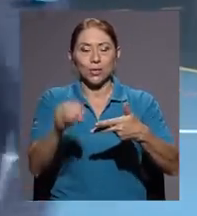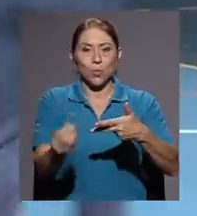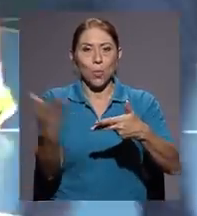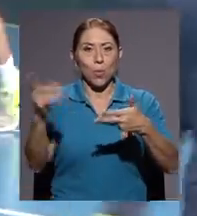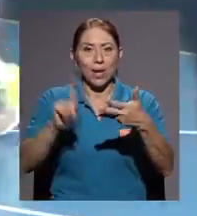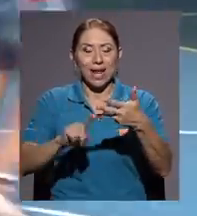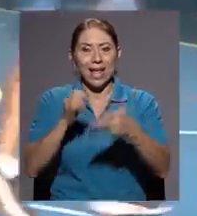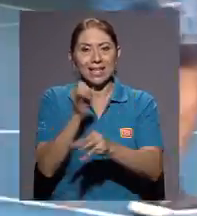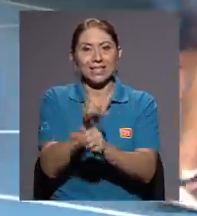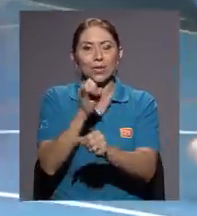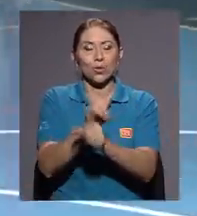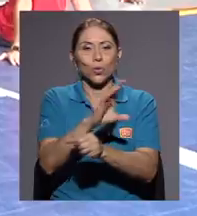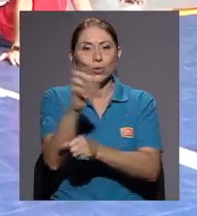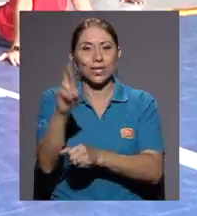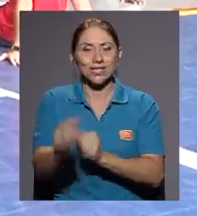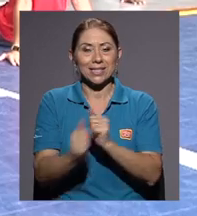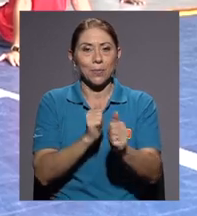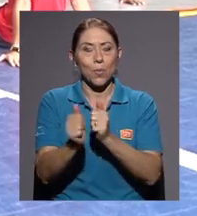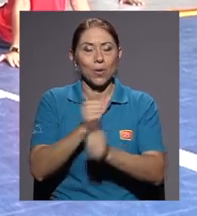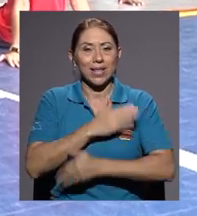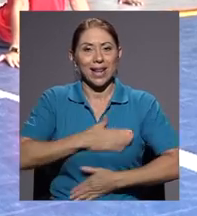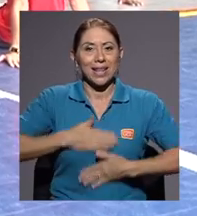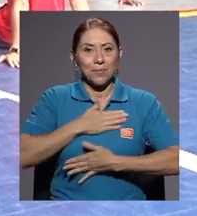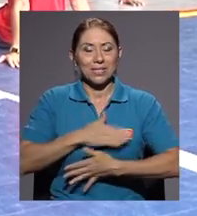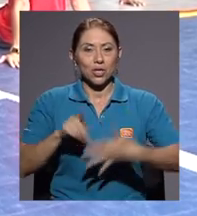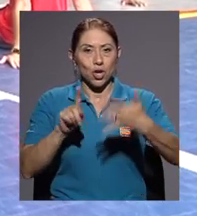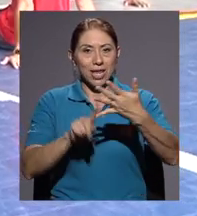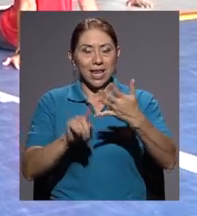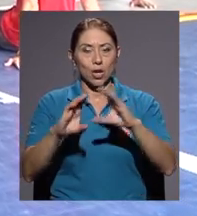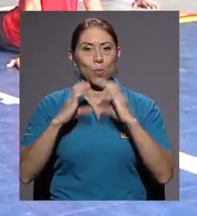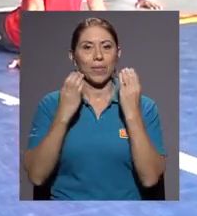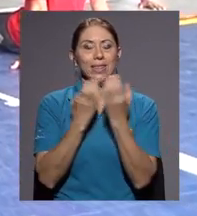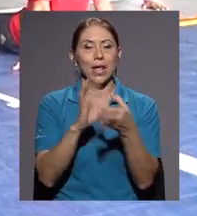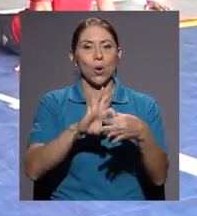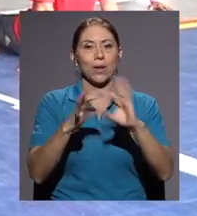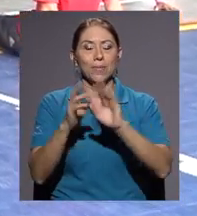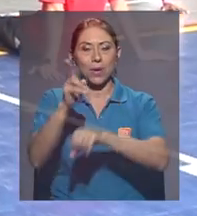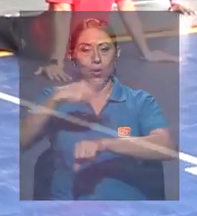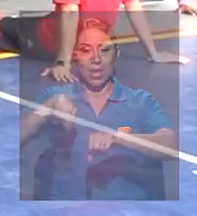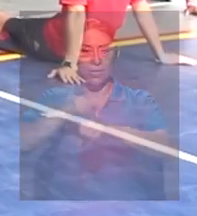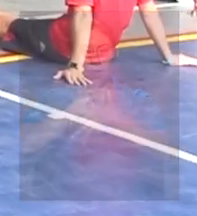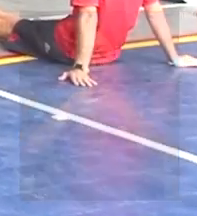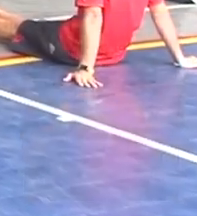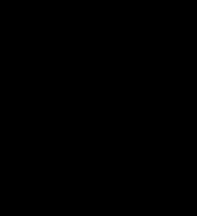el Instituto Costarricense del Deporte y la Recreación y el Comité Olímpico Nacional.